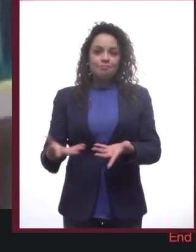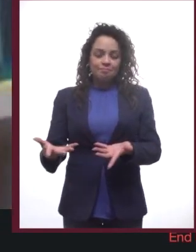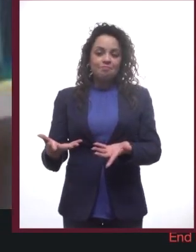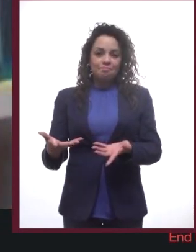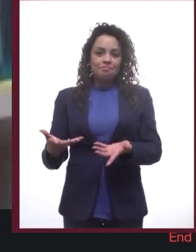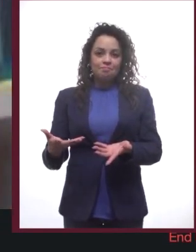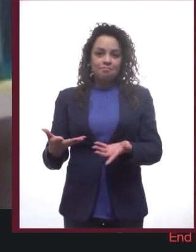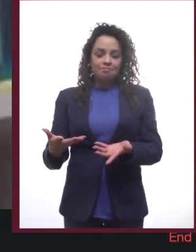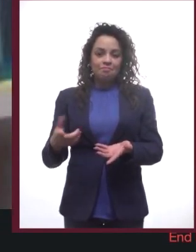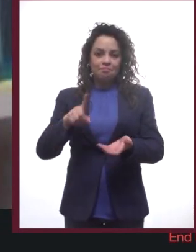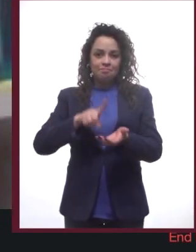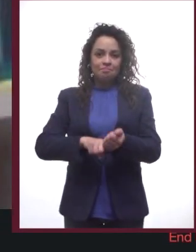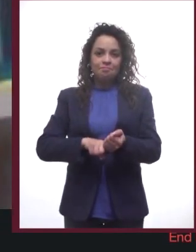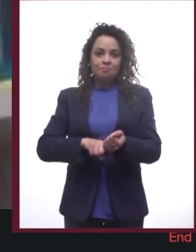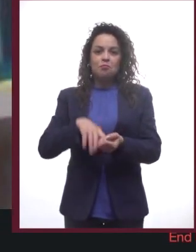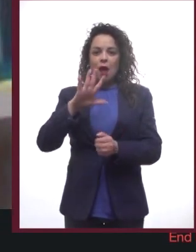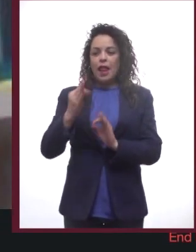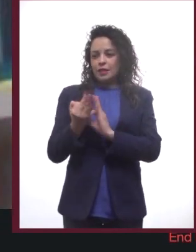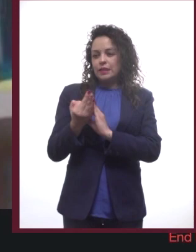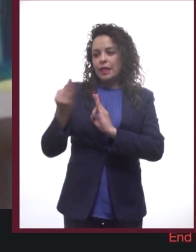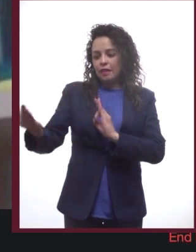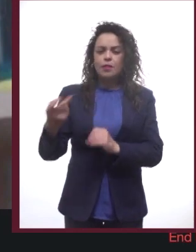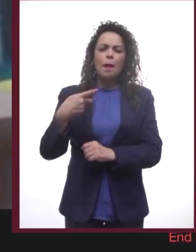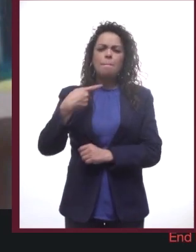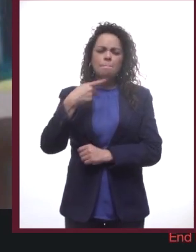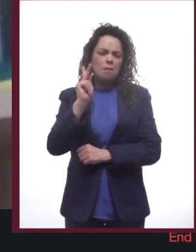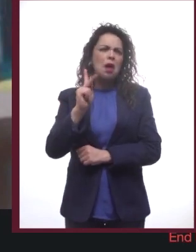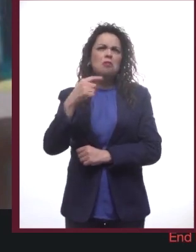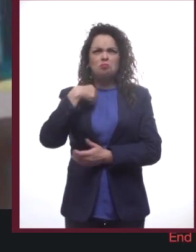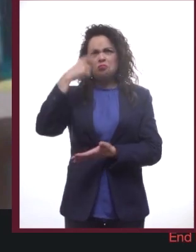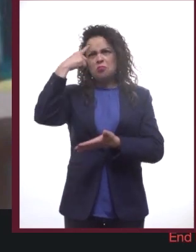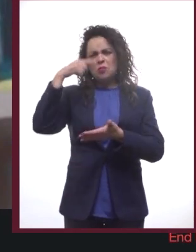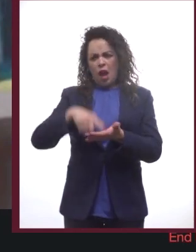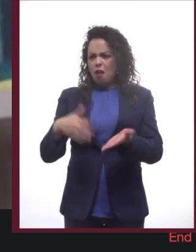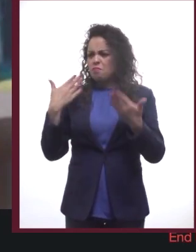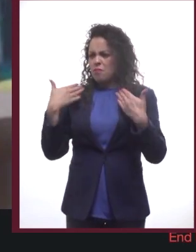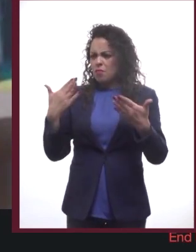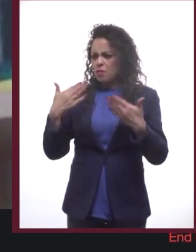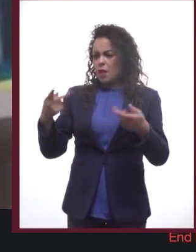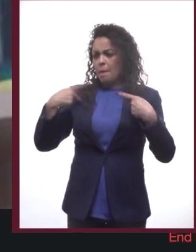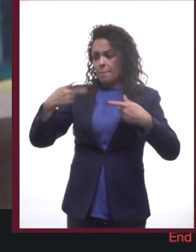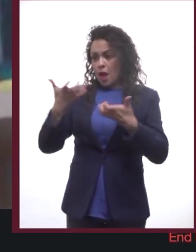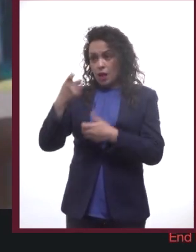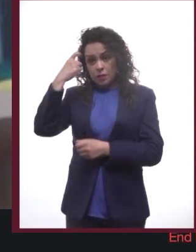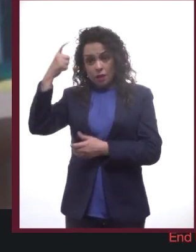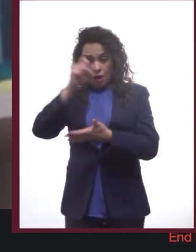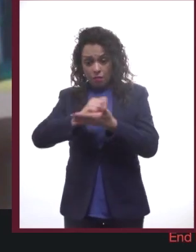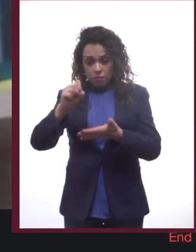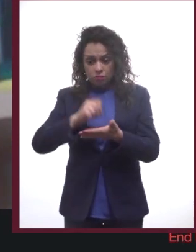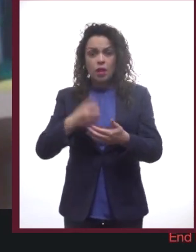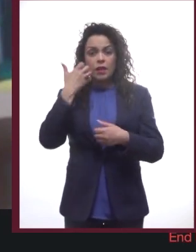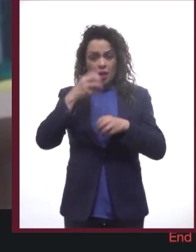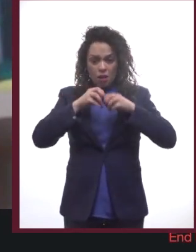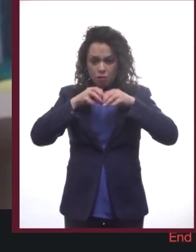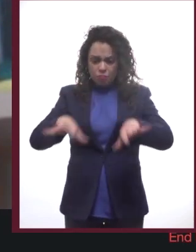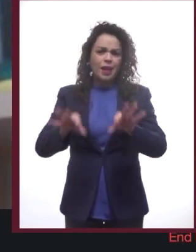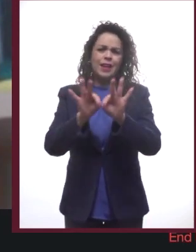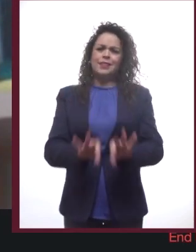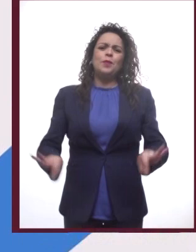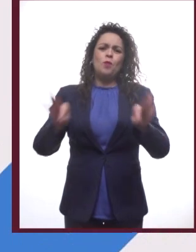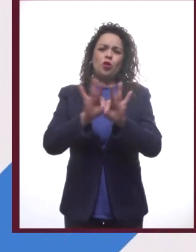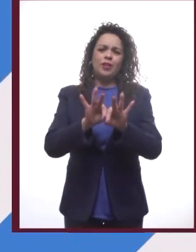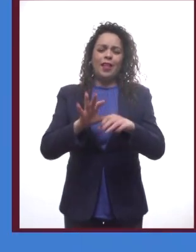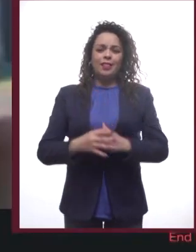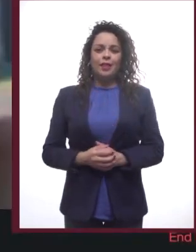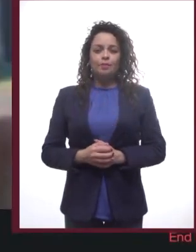generan cierta distancia. Así que yo diría que sí es muy factible que la autopublicación sea un medio importante para todo aquel que quiera